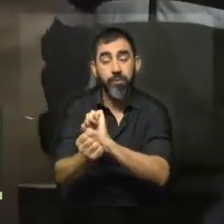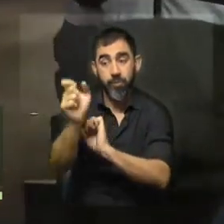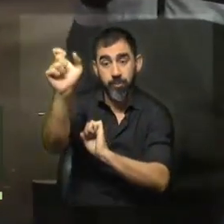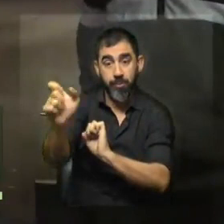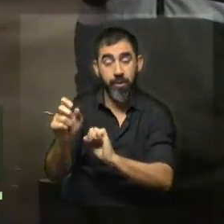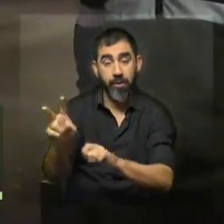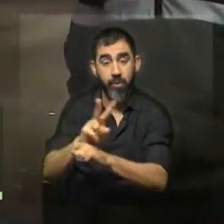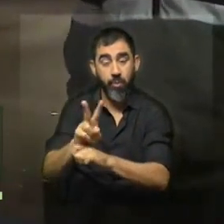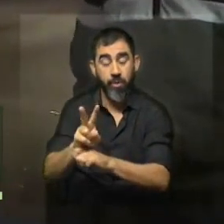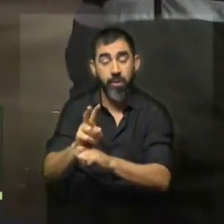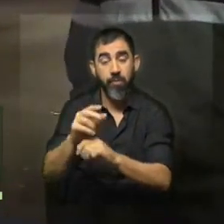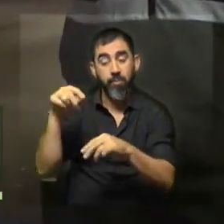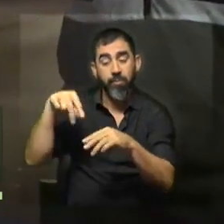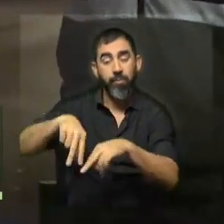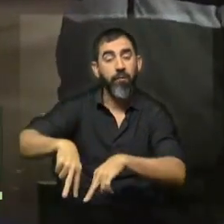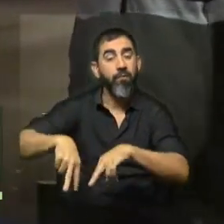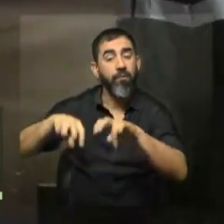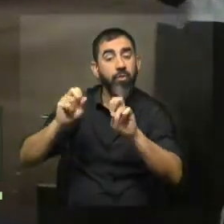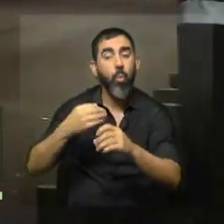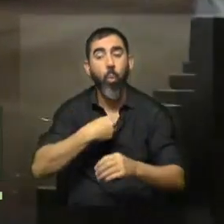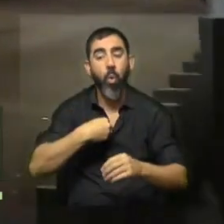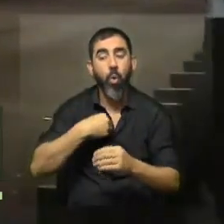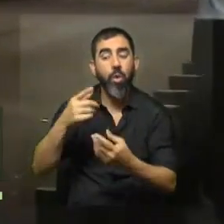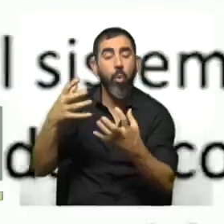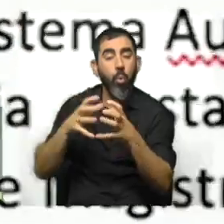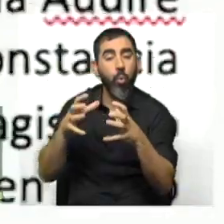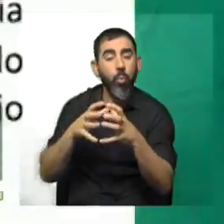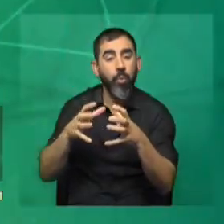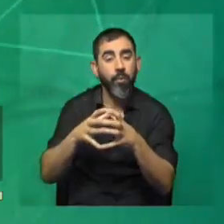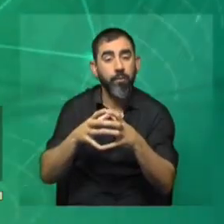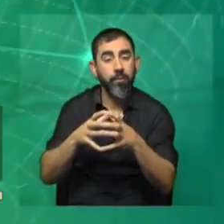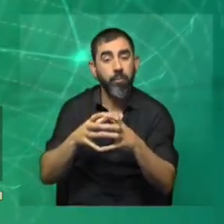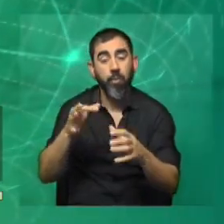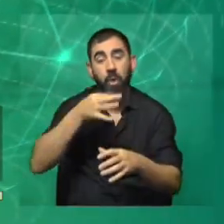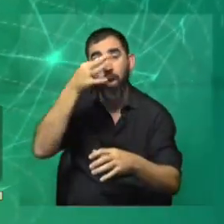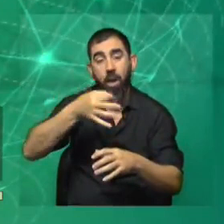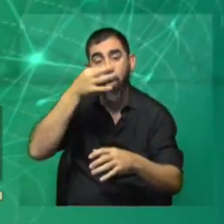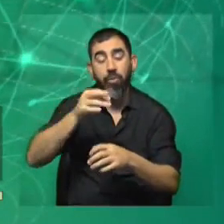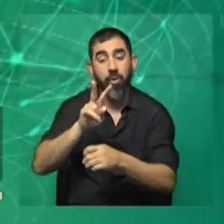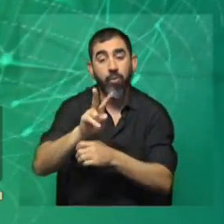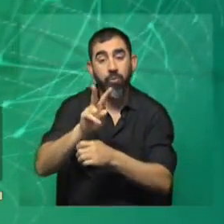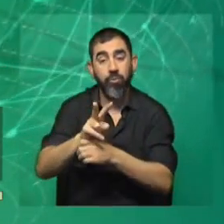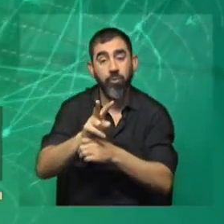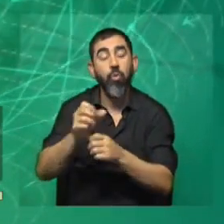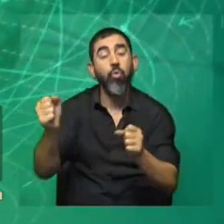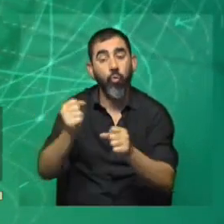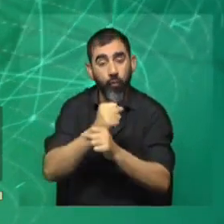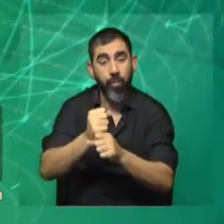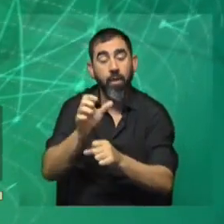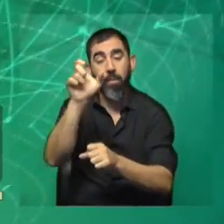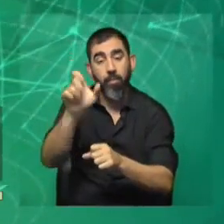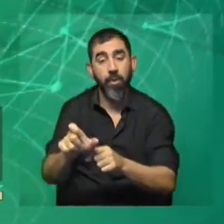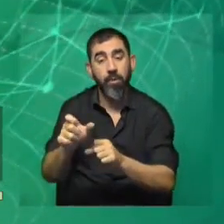Astesiano para profundizar la investigación sobre su rol en la organización. Durante la audiencia de control de detención, se confirmó que Astesiano